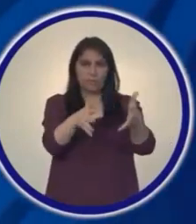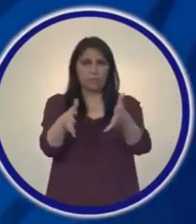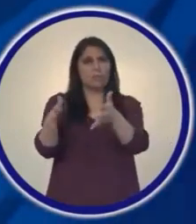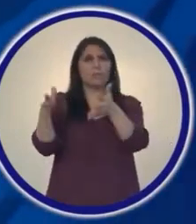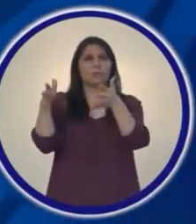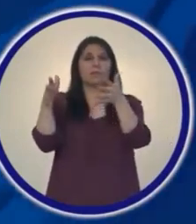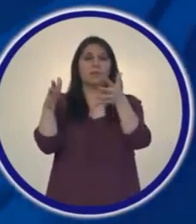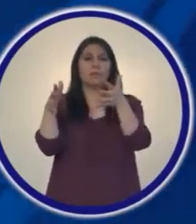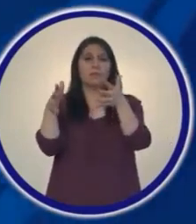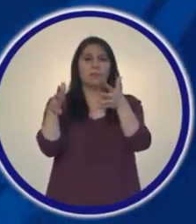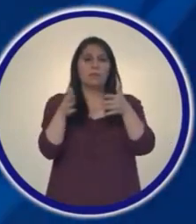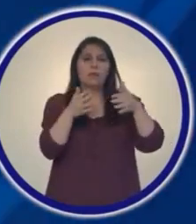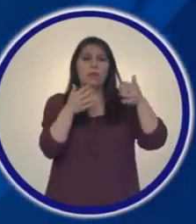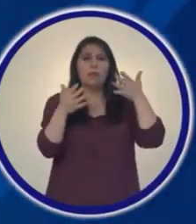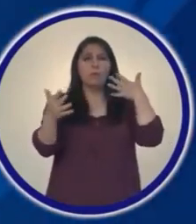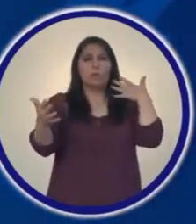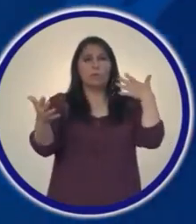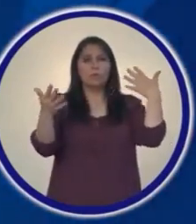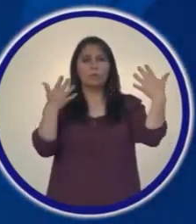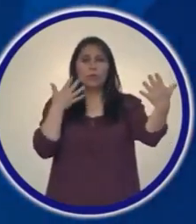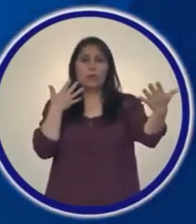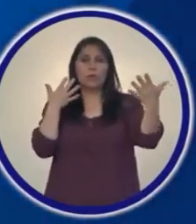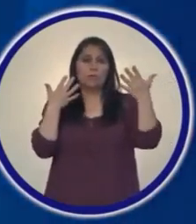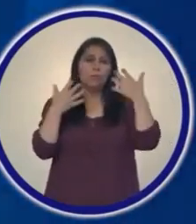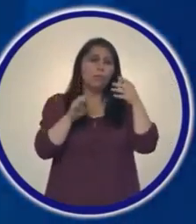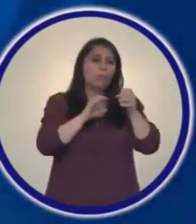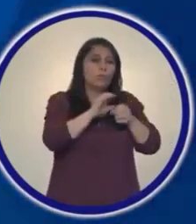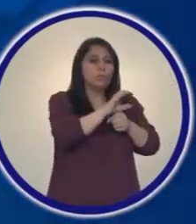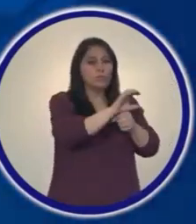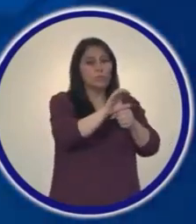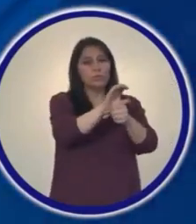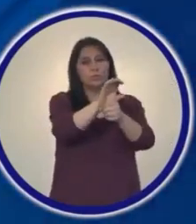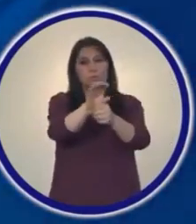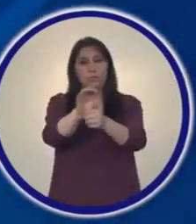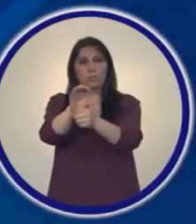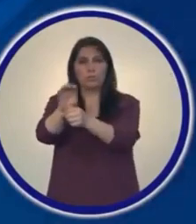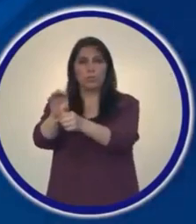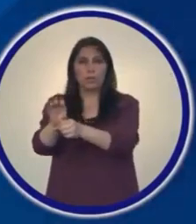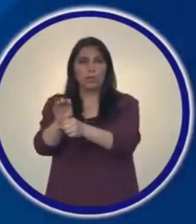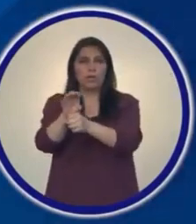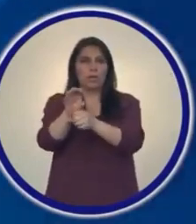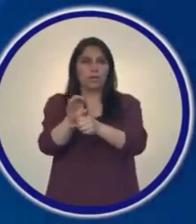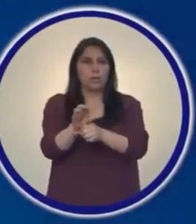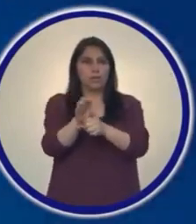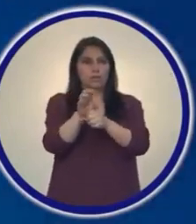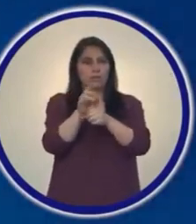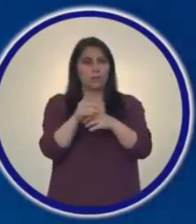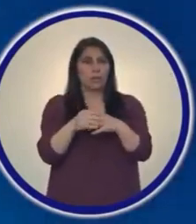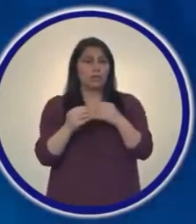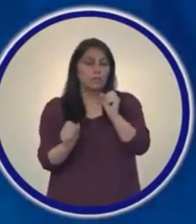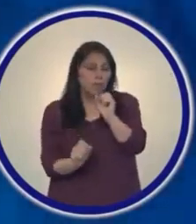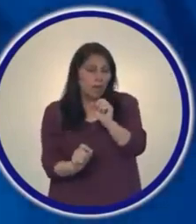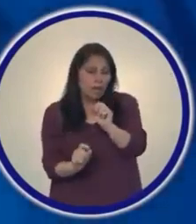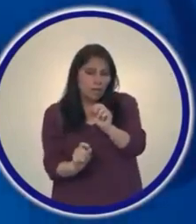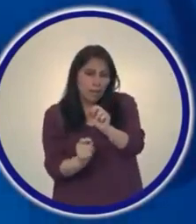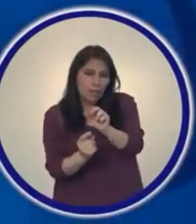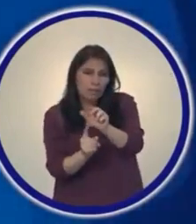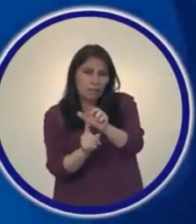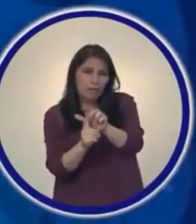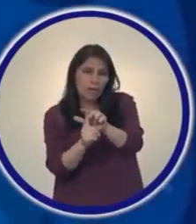a enseñar por los campos y ciudades